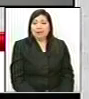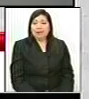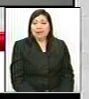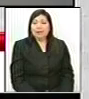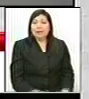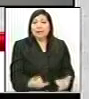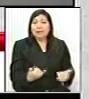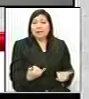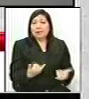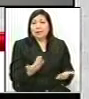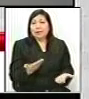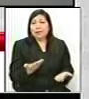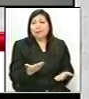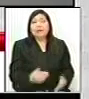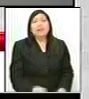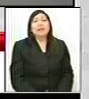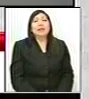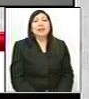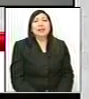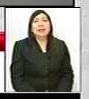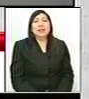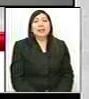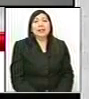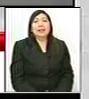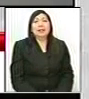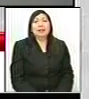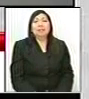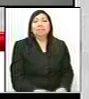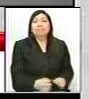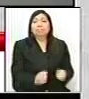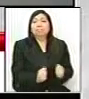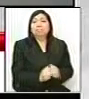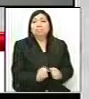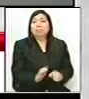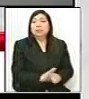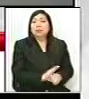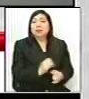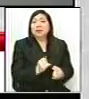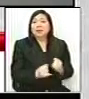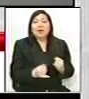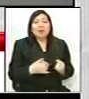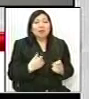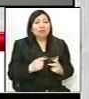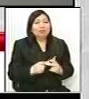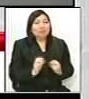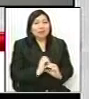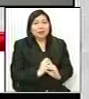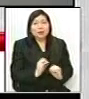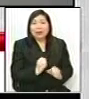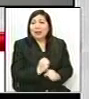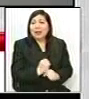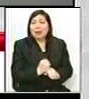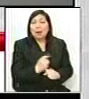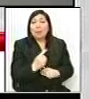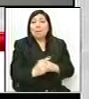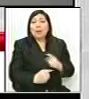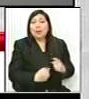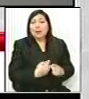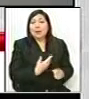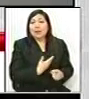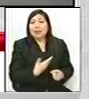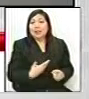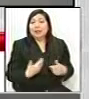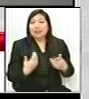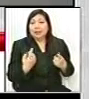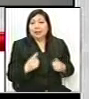en ello estamos incidiendo. Definitivamente es concluir las obras. No se puede iniciar ninguna obra. El próximo gobernante, y esto